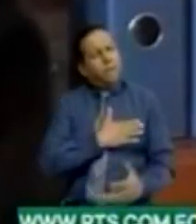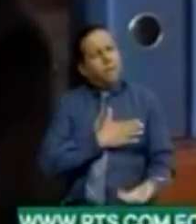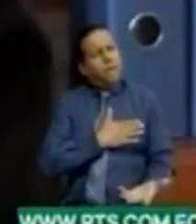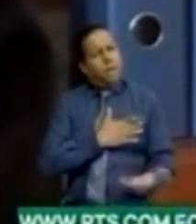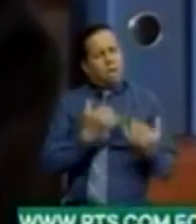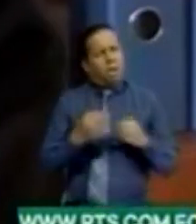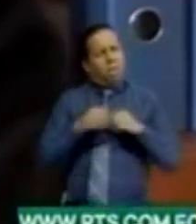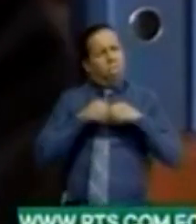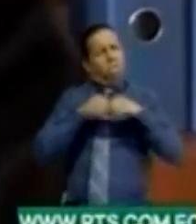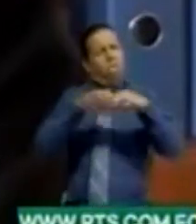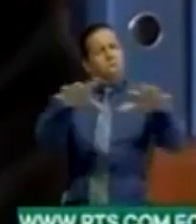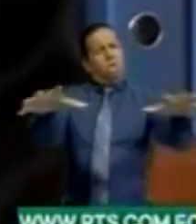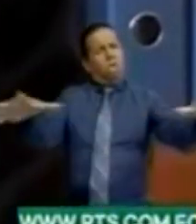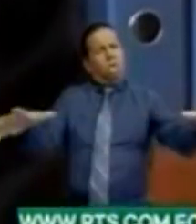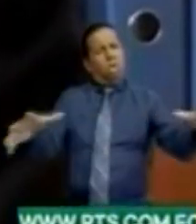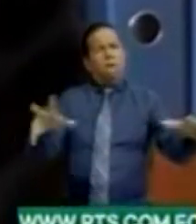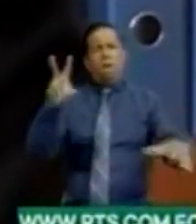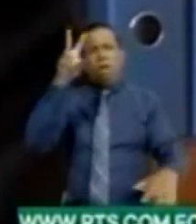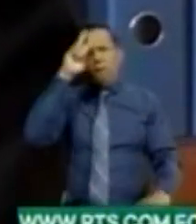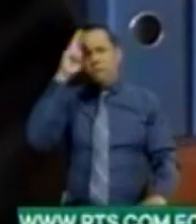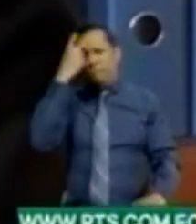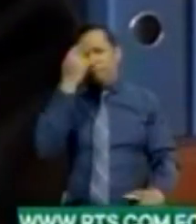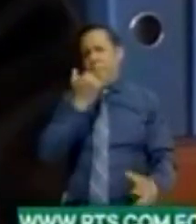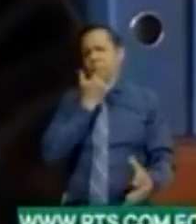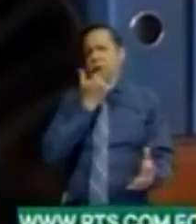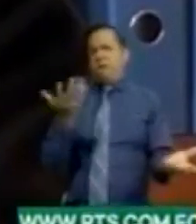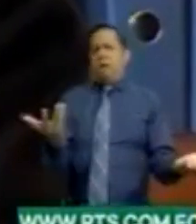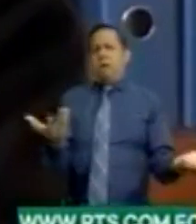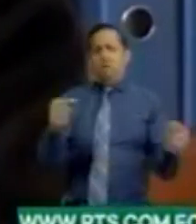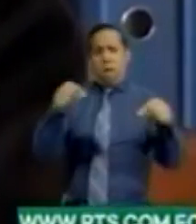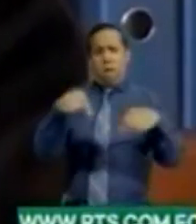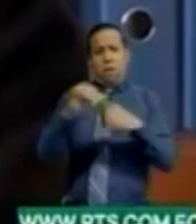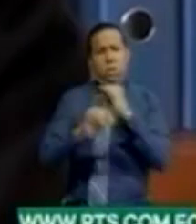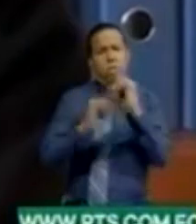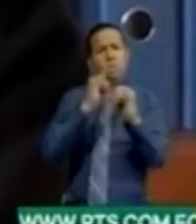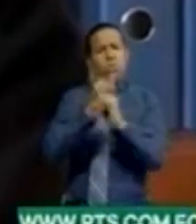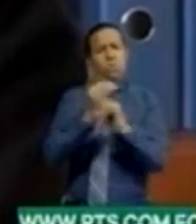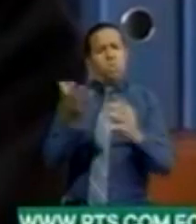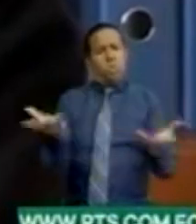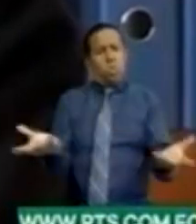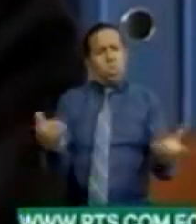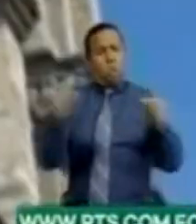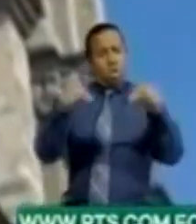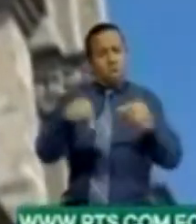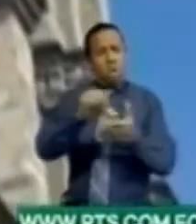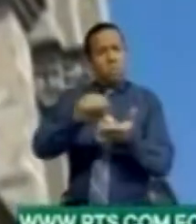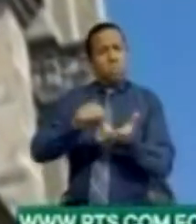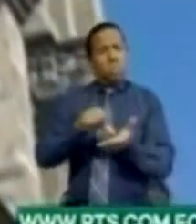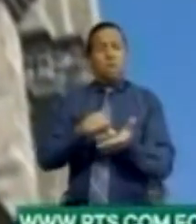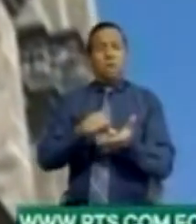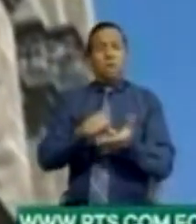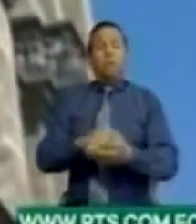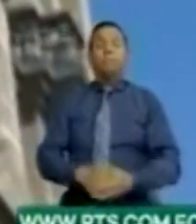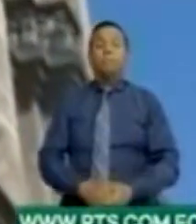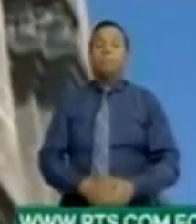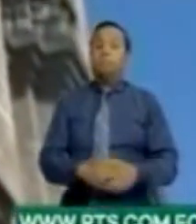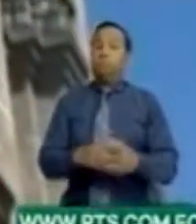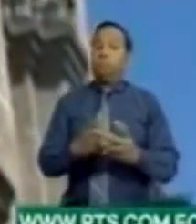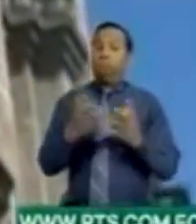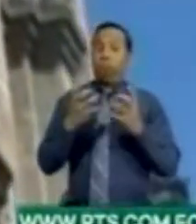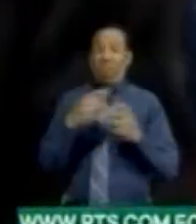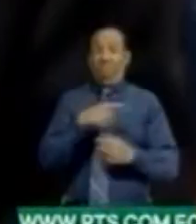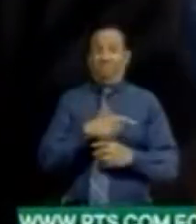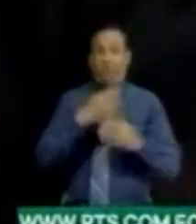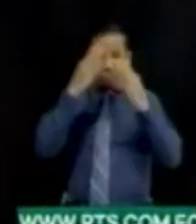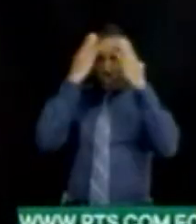una información incorrecta aquí en la institución y aquí en la ciudad. Así de contrariada se manifestó